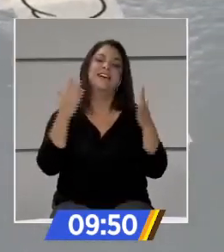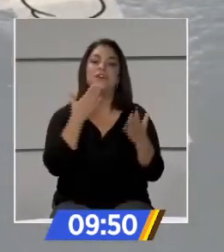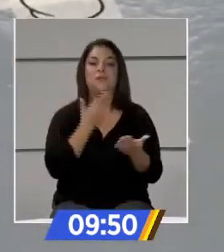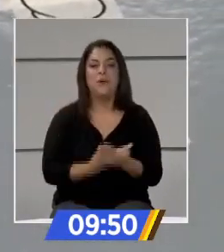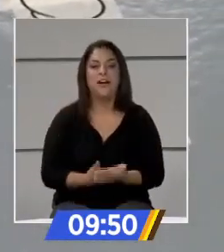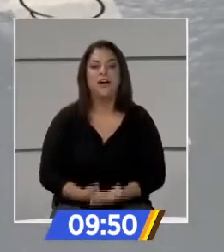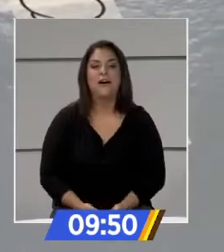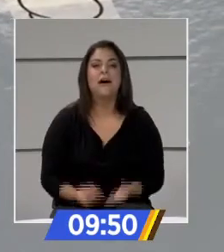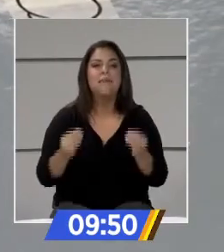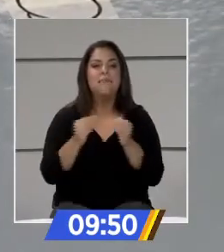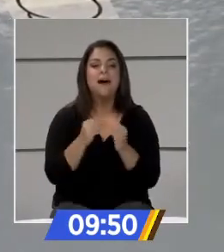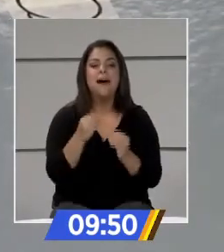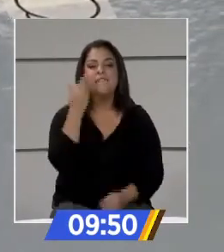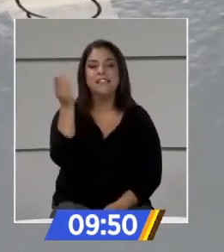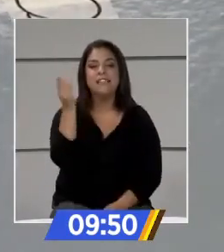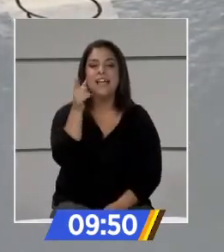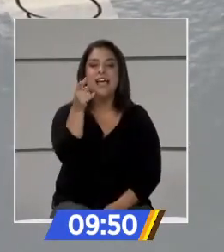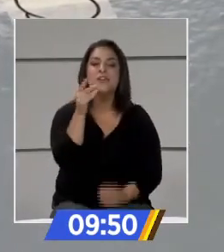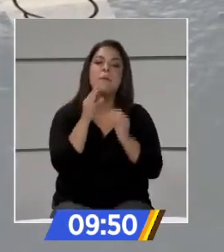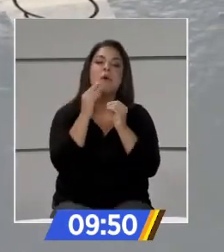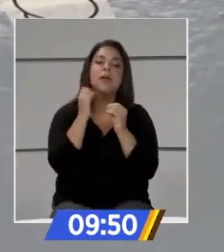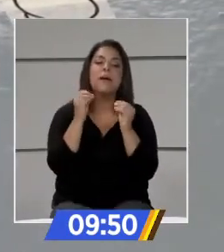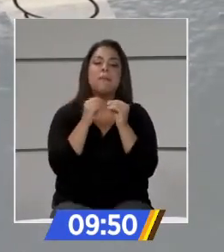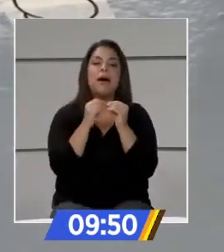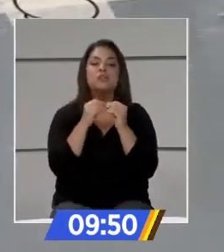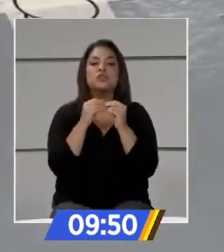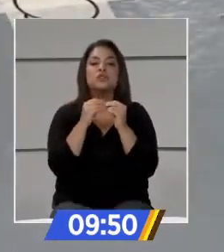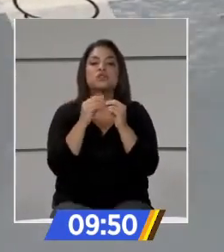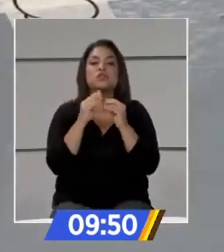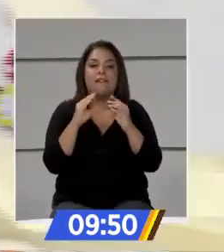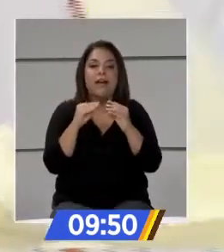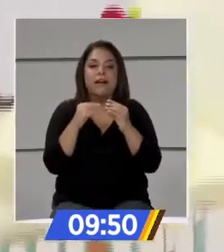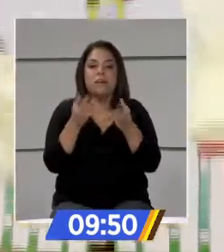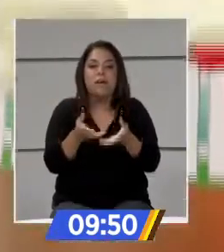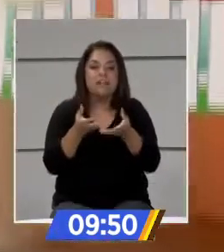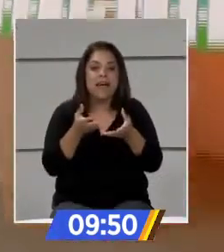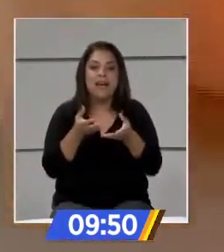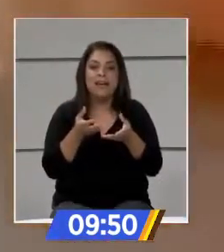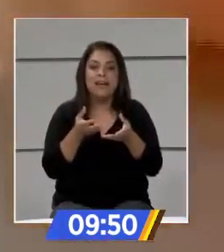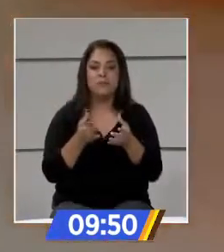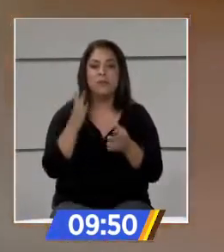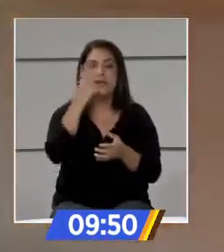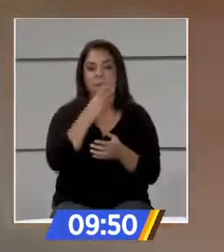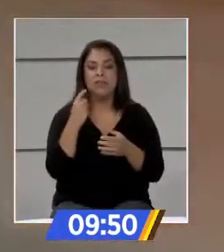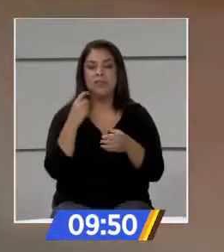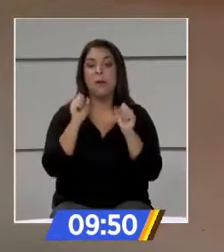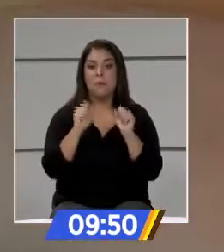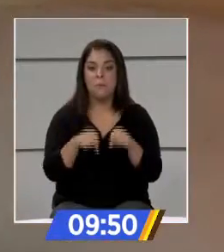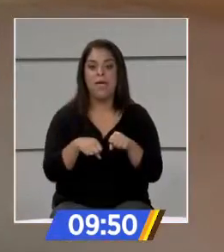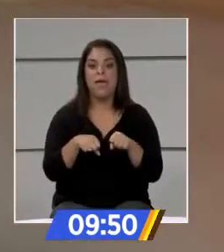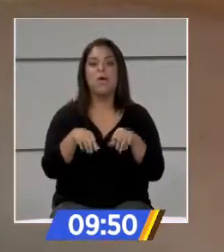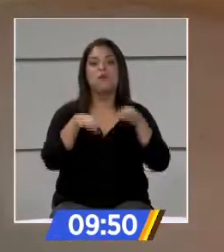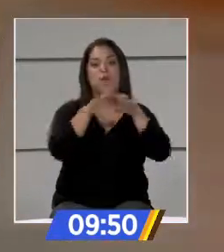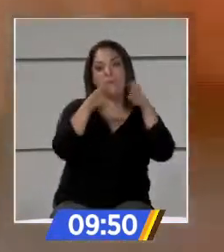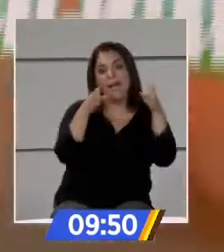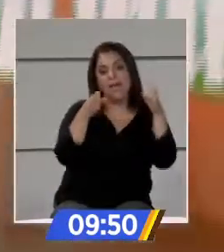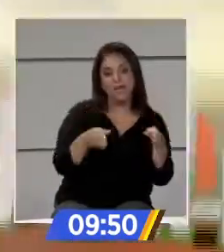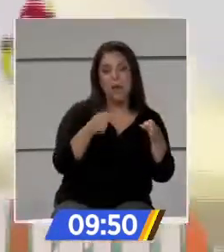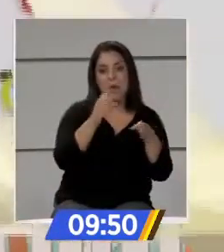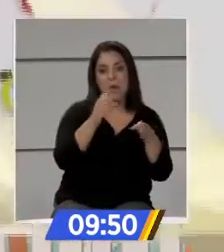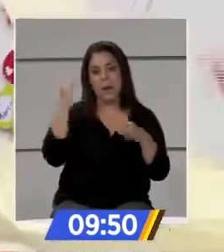Bueno. Es más fácil con estos porque son muy livianos. Sí, exactamente. ¿Verdad? Entonces. Pero es súper lindo. Lo pueden hacer en mesa o así